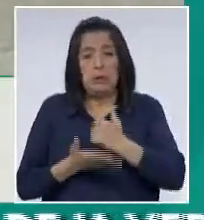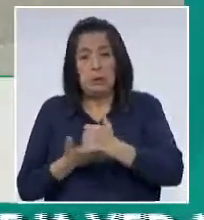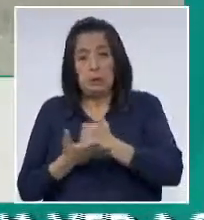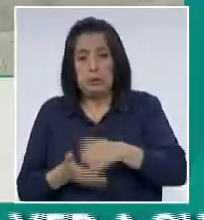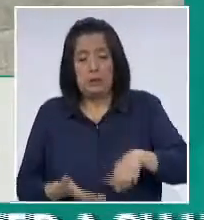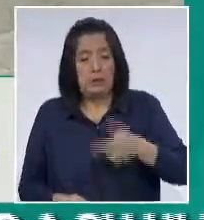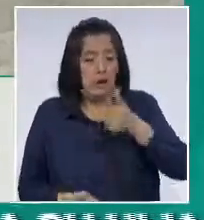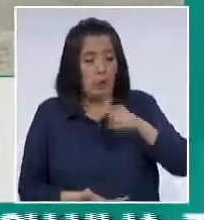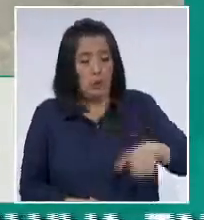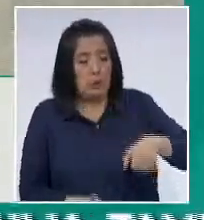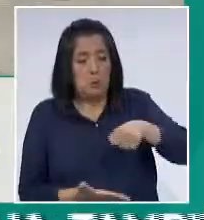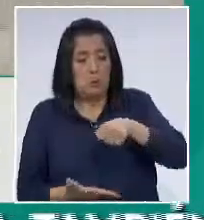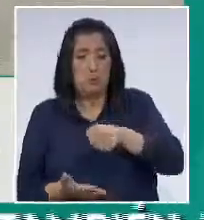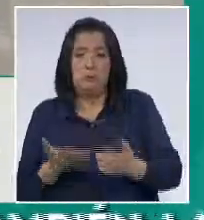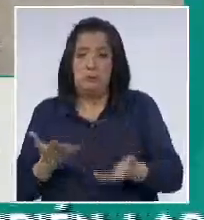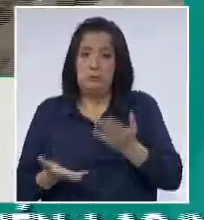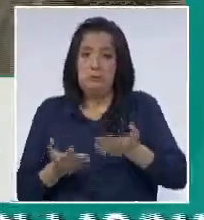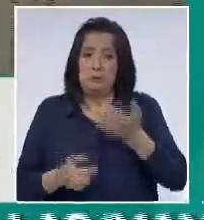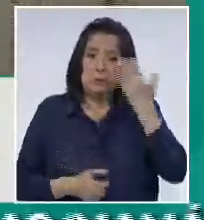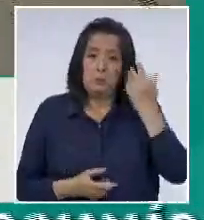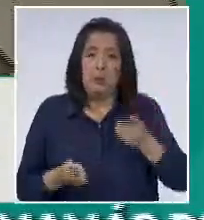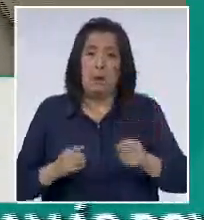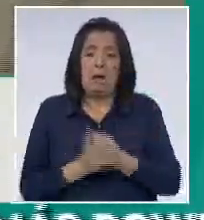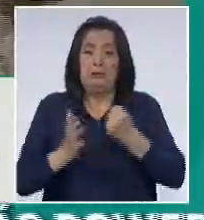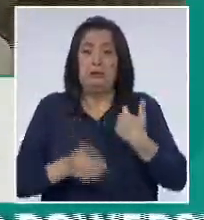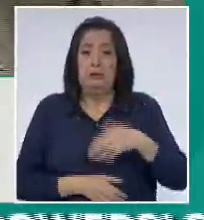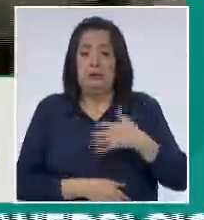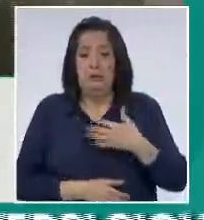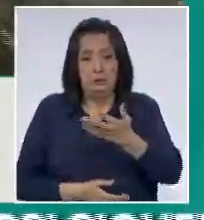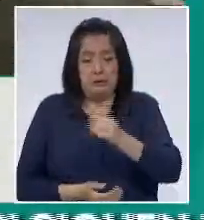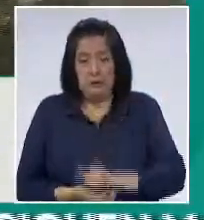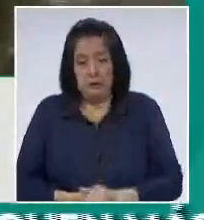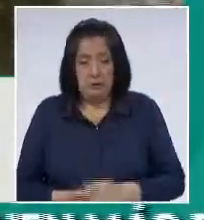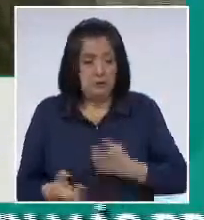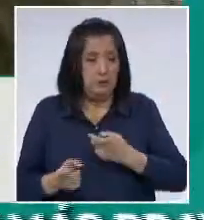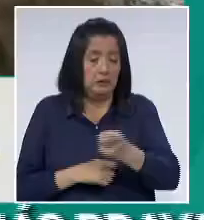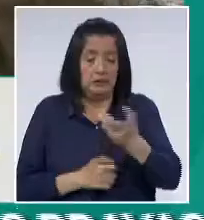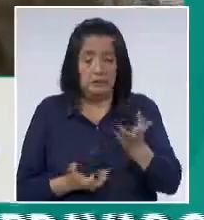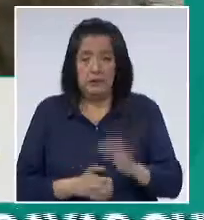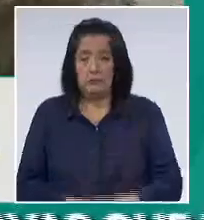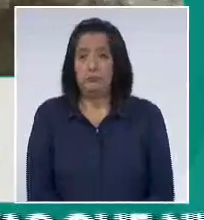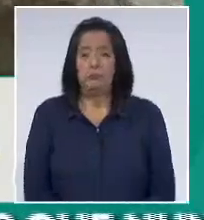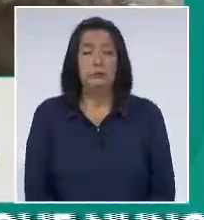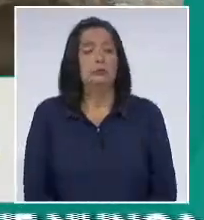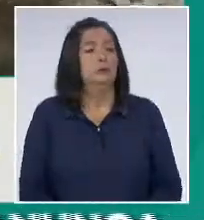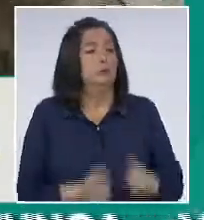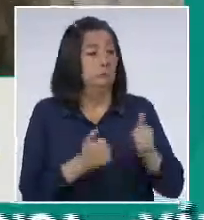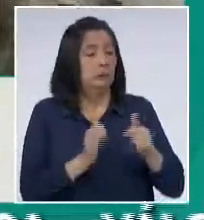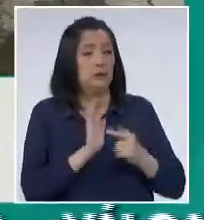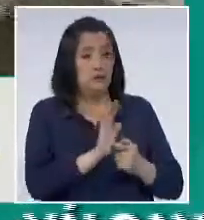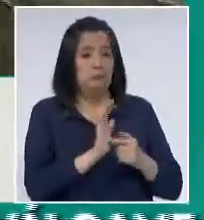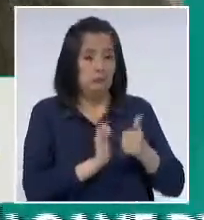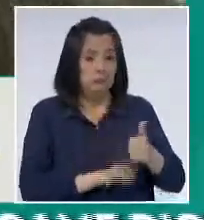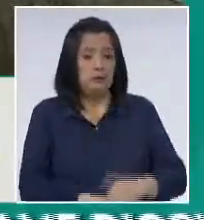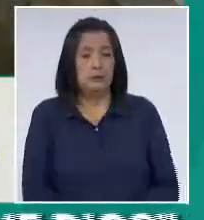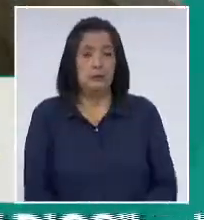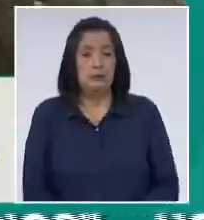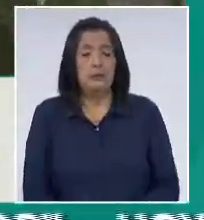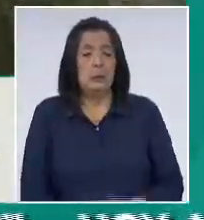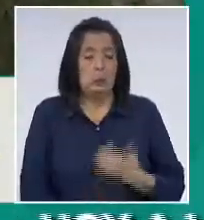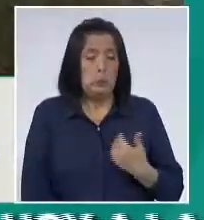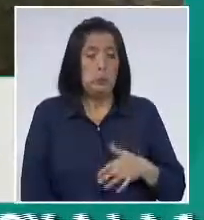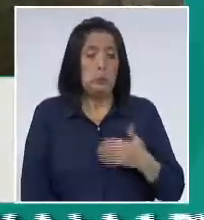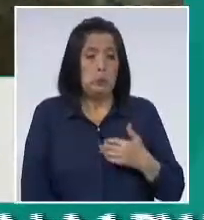podrían sufrir cualquier accidente y salir gravemente lastimados. Bien lo muestras, Cristian. Lorena. Porque